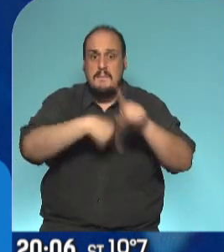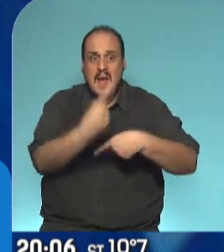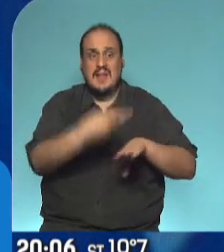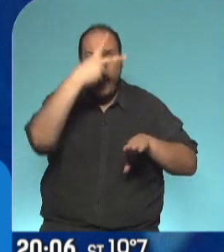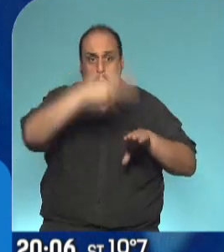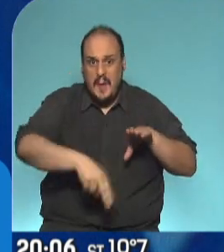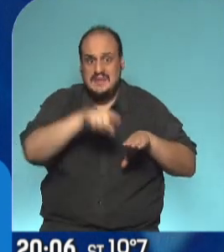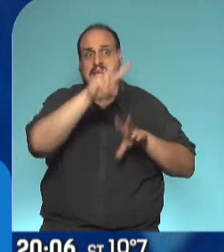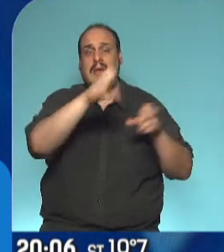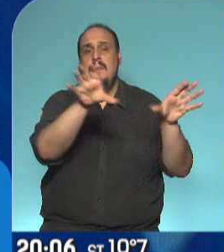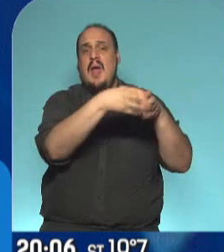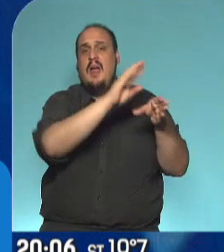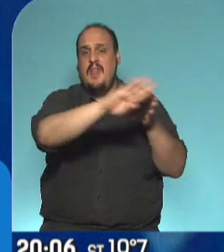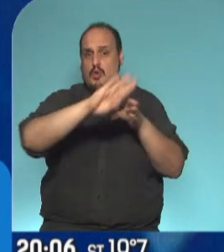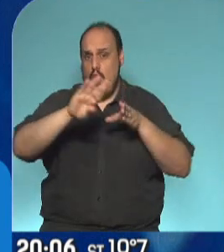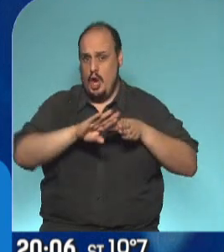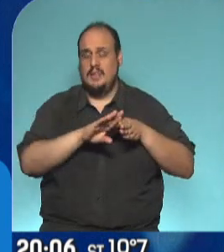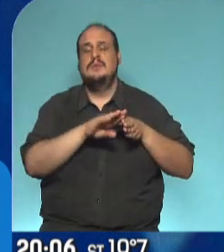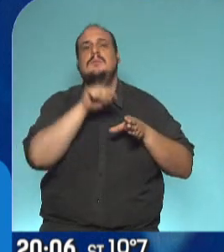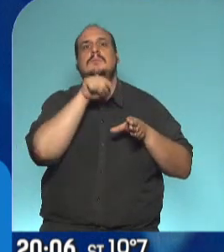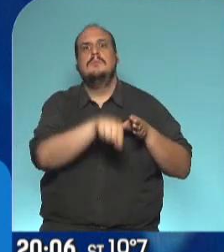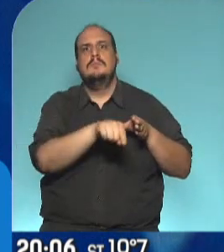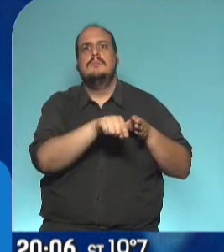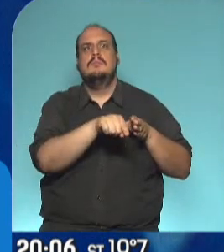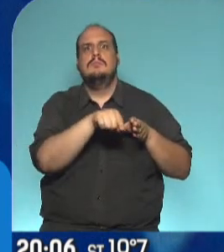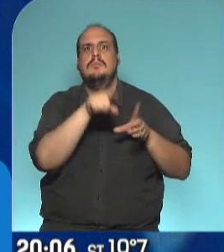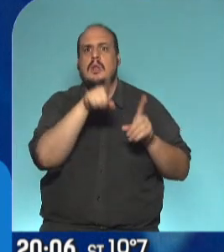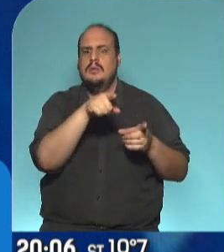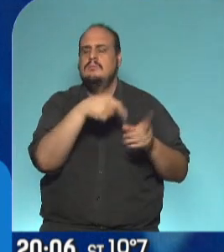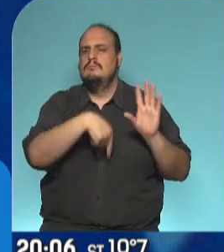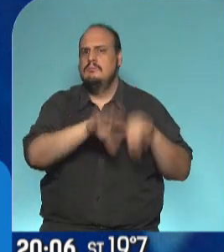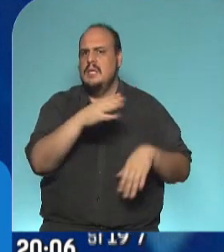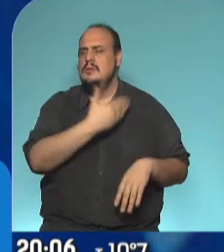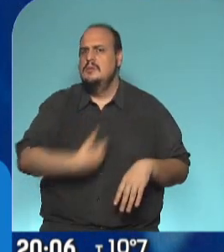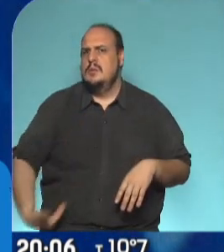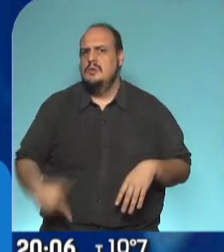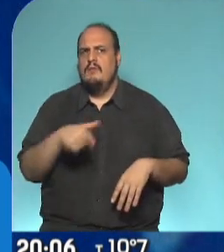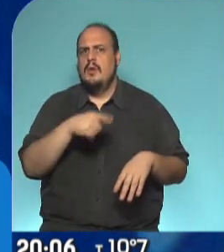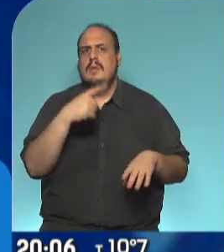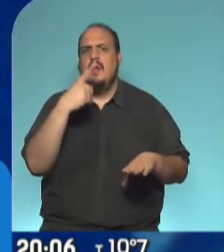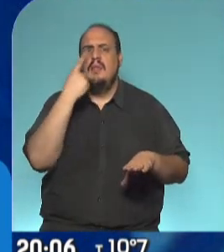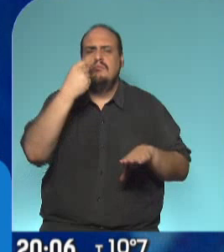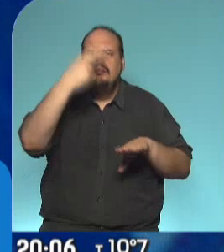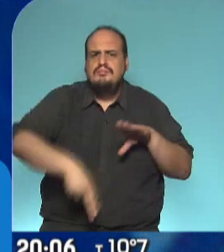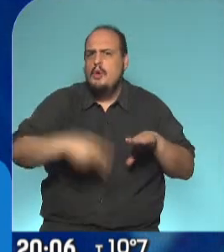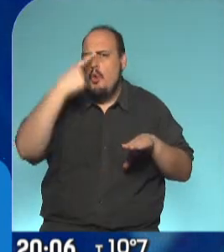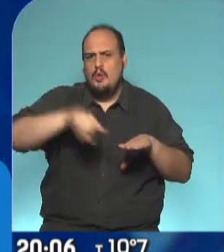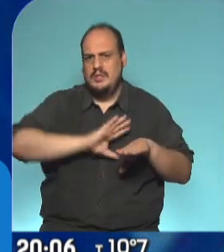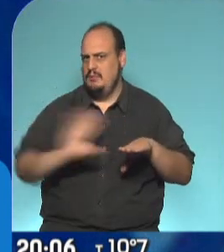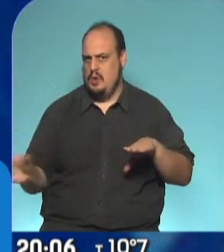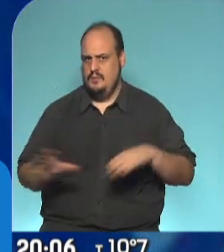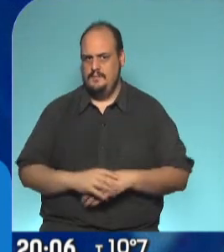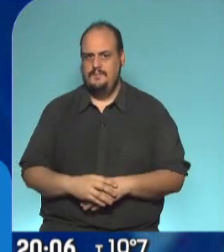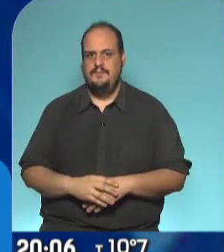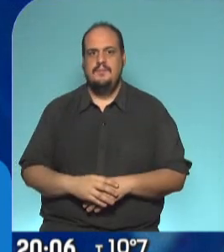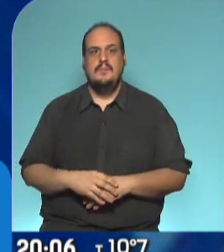vencido en su momento otros, pero este en todo momento quedó marcado por el gobierno nacional como el definitivo. Claro, quedó marcado. Vale aclarar